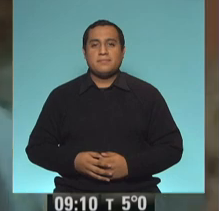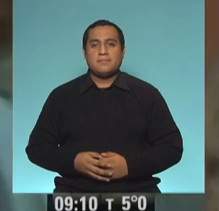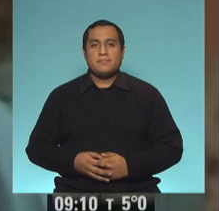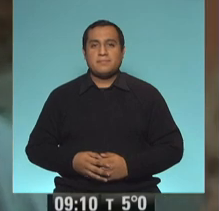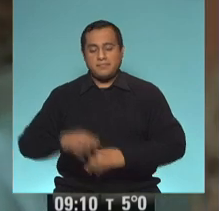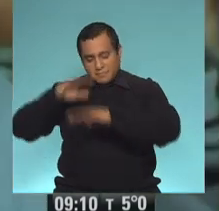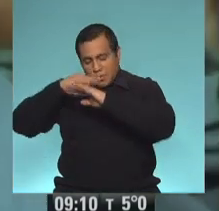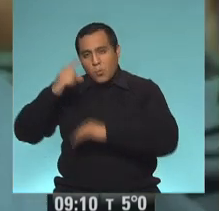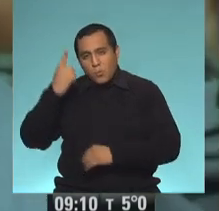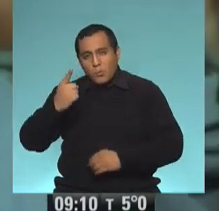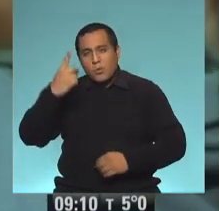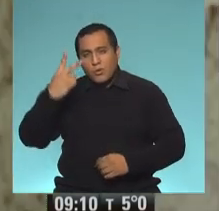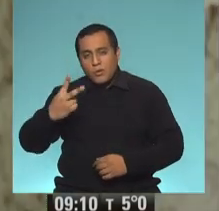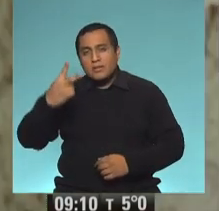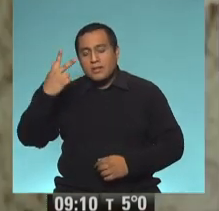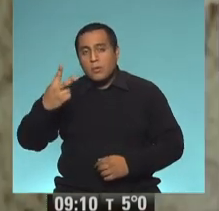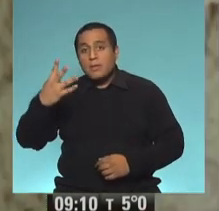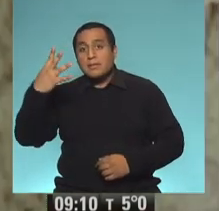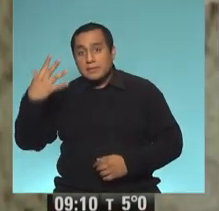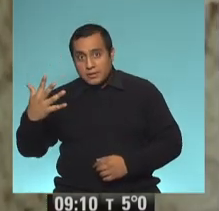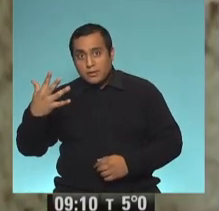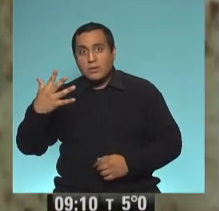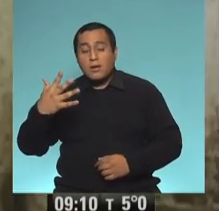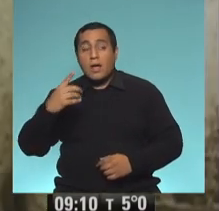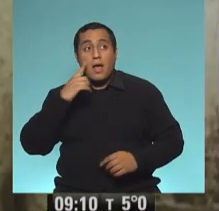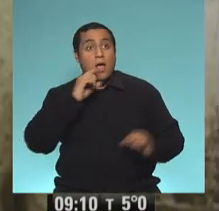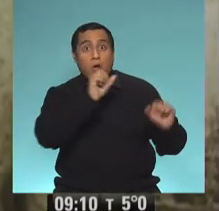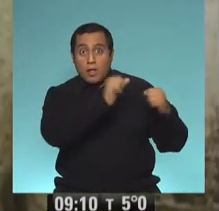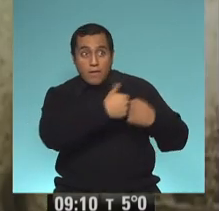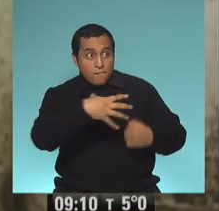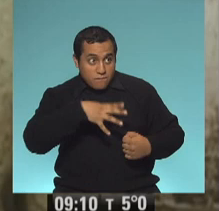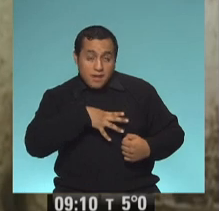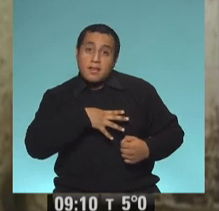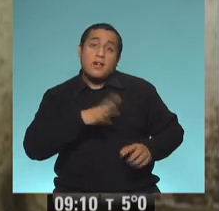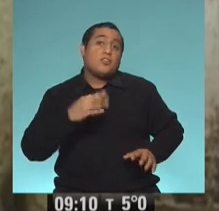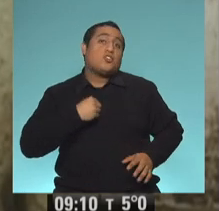3, 4, 5. Punto y coma, el que no se escondió se embroma.